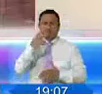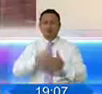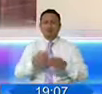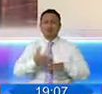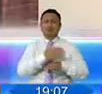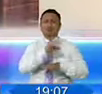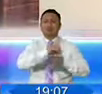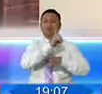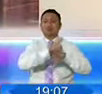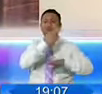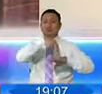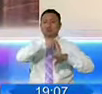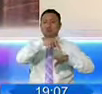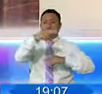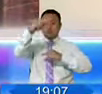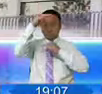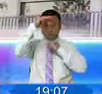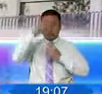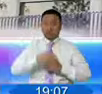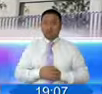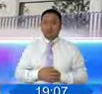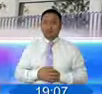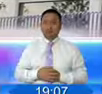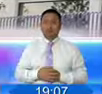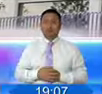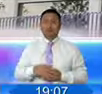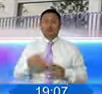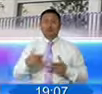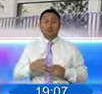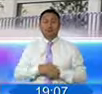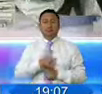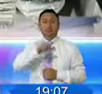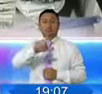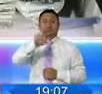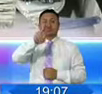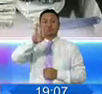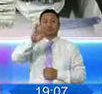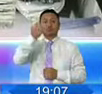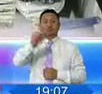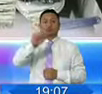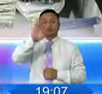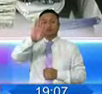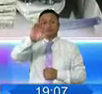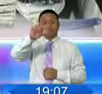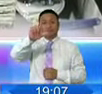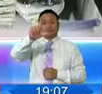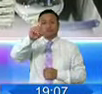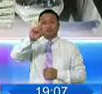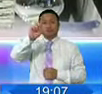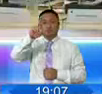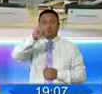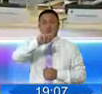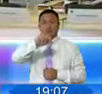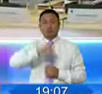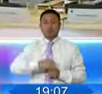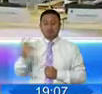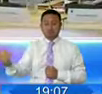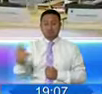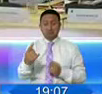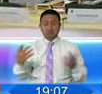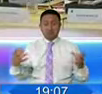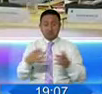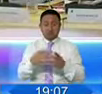fue director nacional de noticias en Gama TV. Además, se definió que Luis Valdión, Aurelio Dávila y Marta Roldós serán recibidos en la